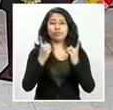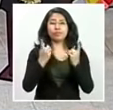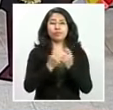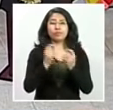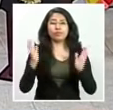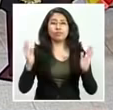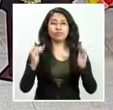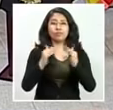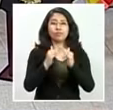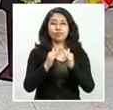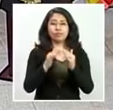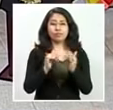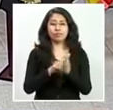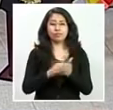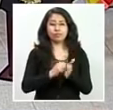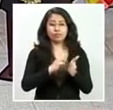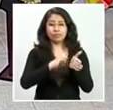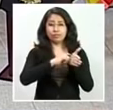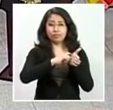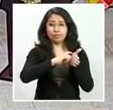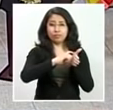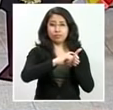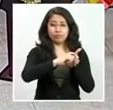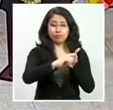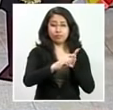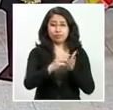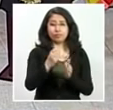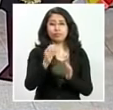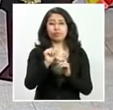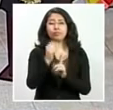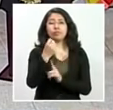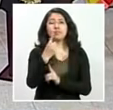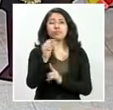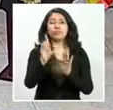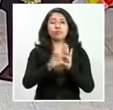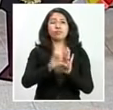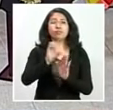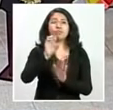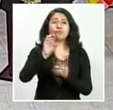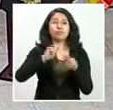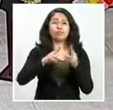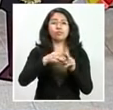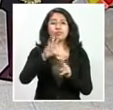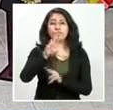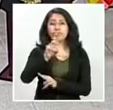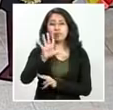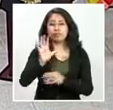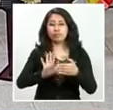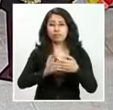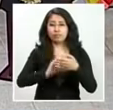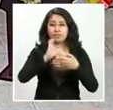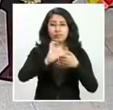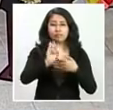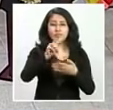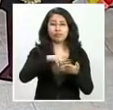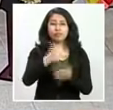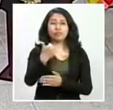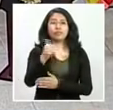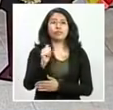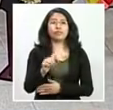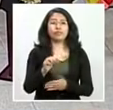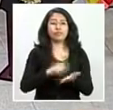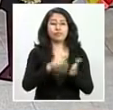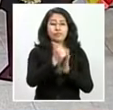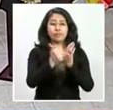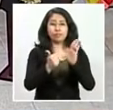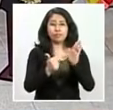La Paz. Que el parágrafo primero del artículo 11 de la ley número 64 de 5 de diciembre de 2010 de la